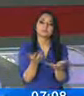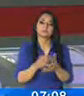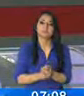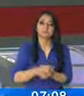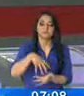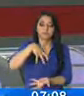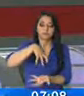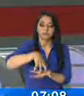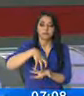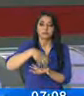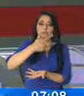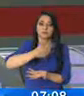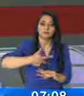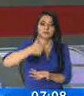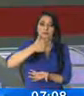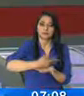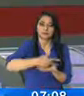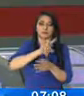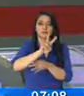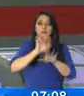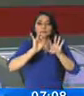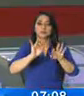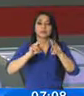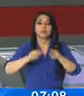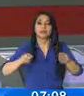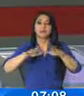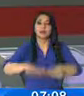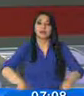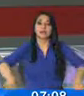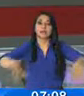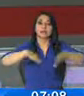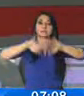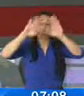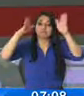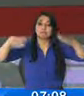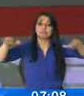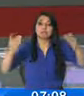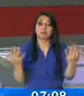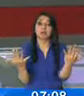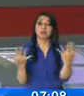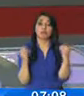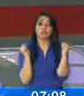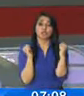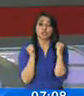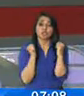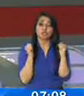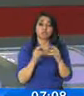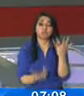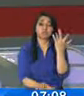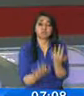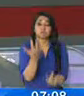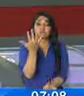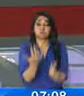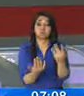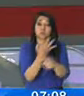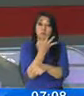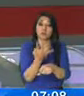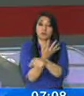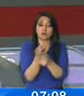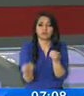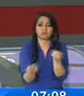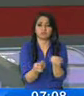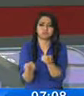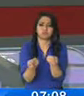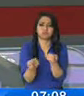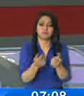del carchi 27 hectáreas se quemaron en el páramo más de 24 horas les tomó los miembros de la casaca roja extinguir el fuego